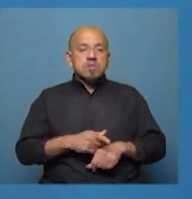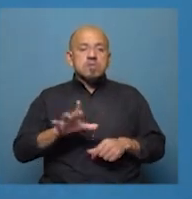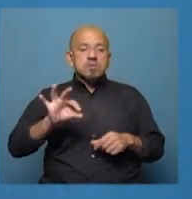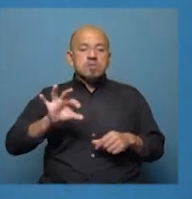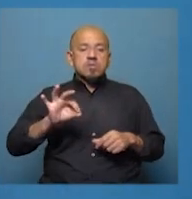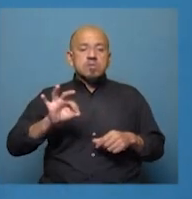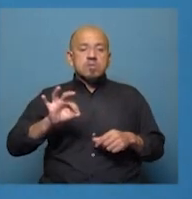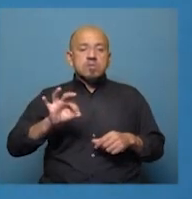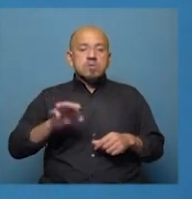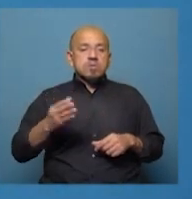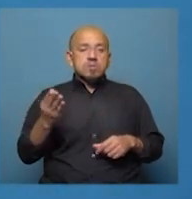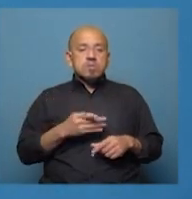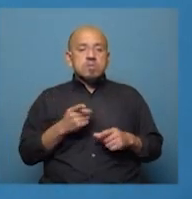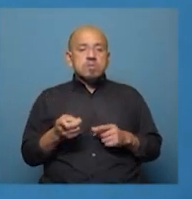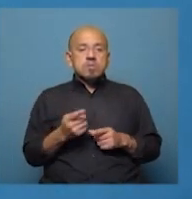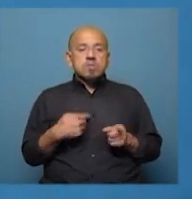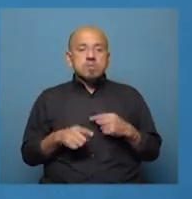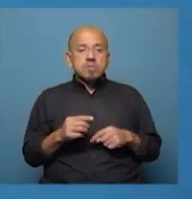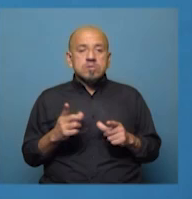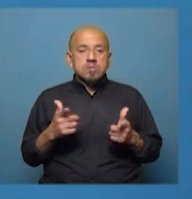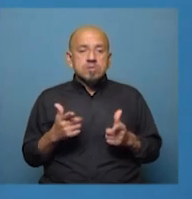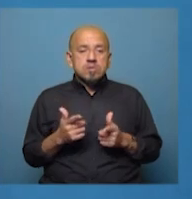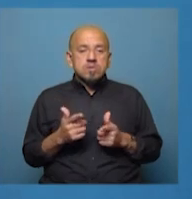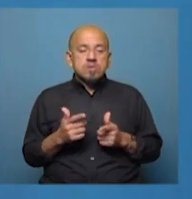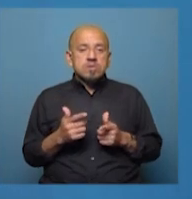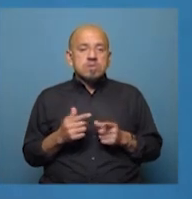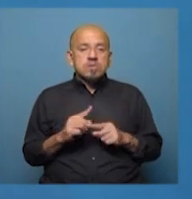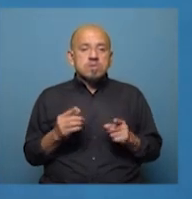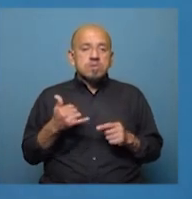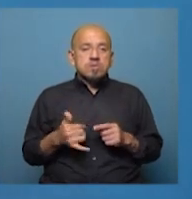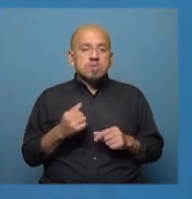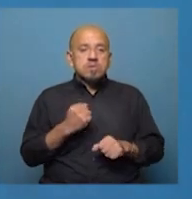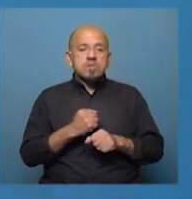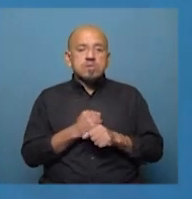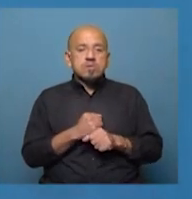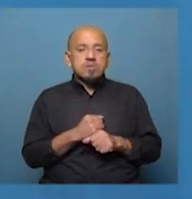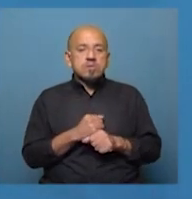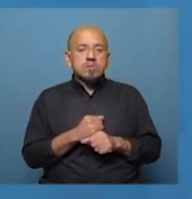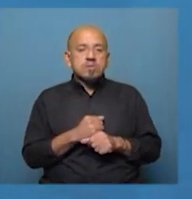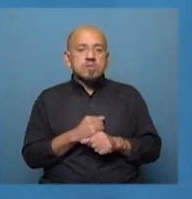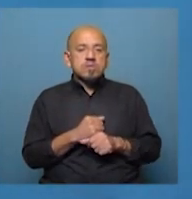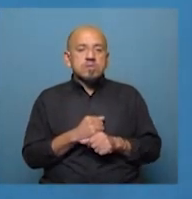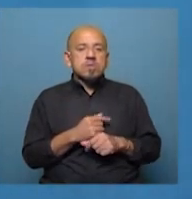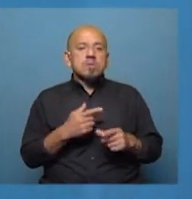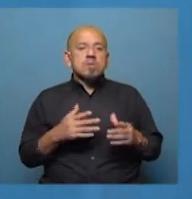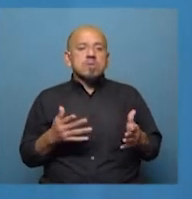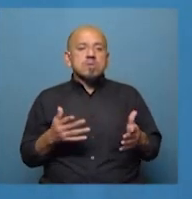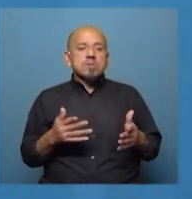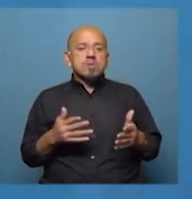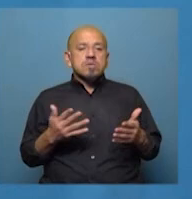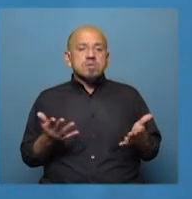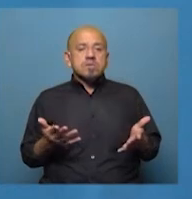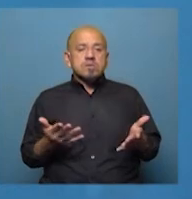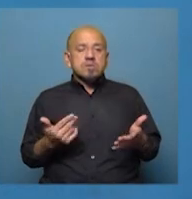50% está absolutamente desempleado es una situación extremadamente angustiante y además sin